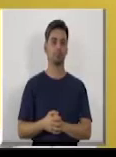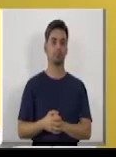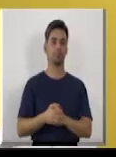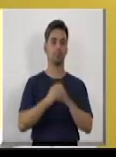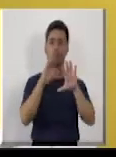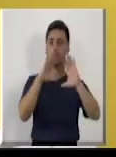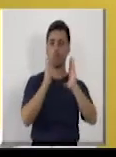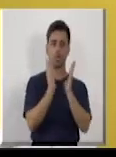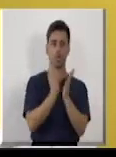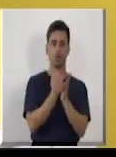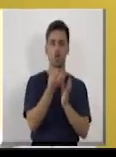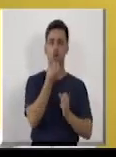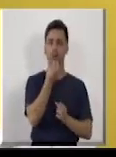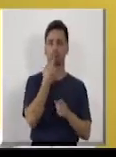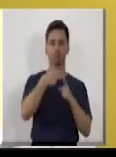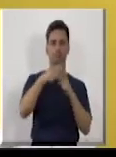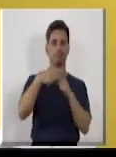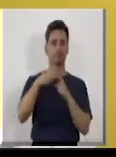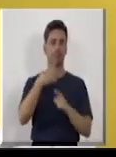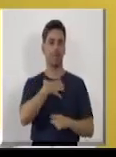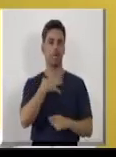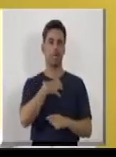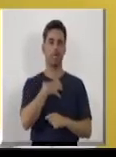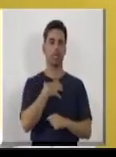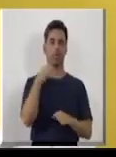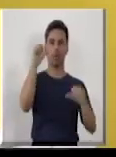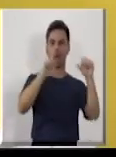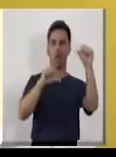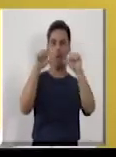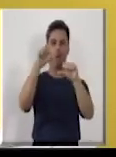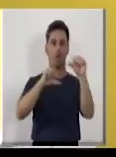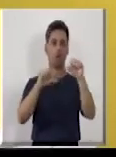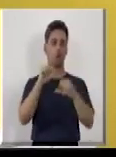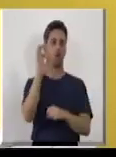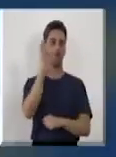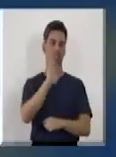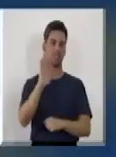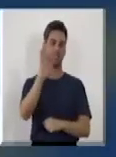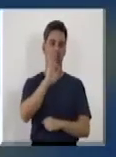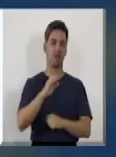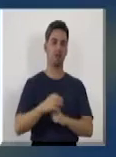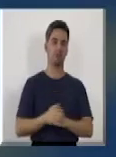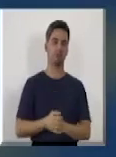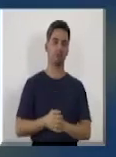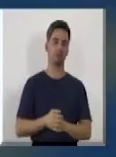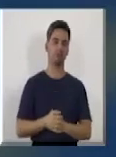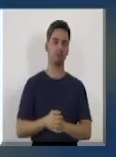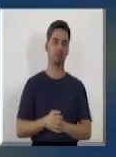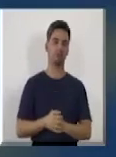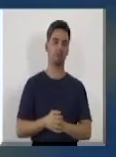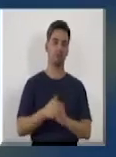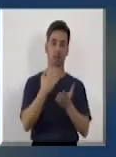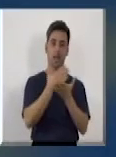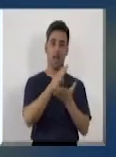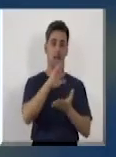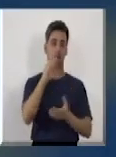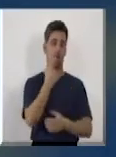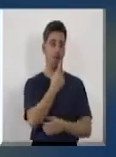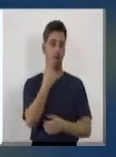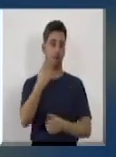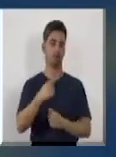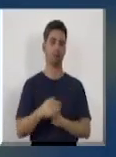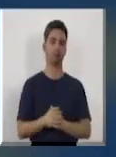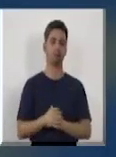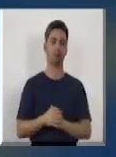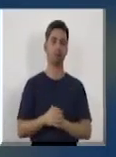los laboratorios de física de nuestras instituciones educativas. Los cuerpos neutros poseen la misma